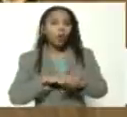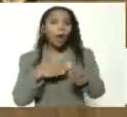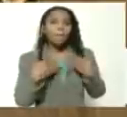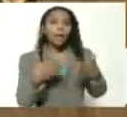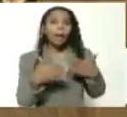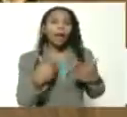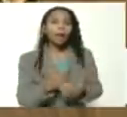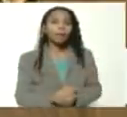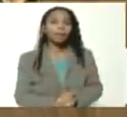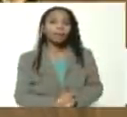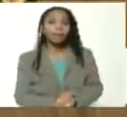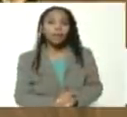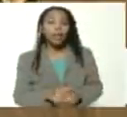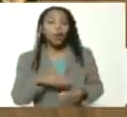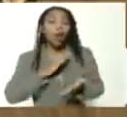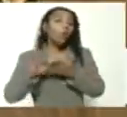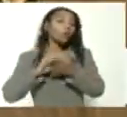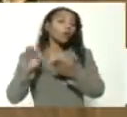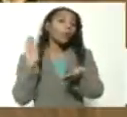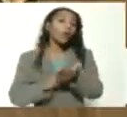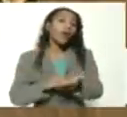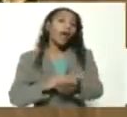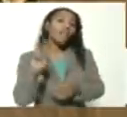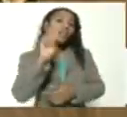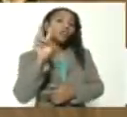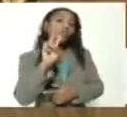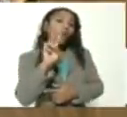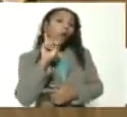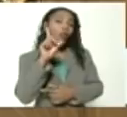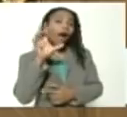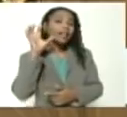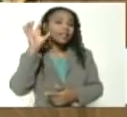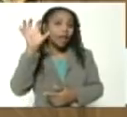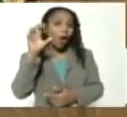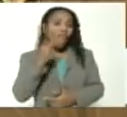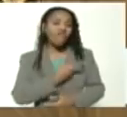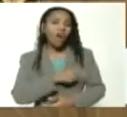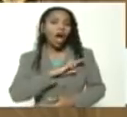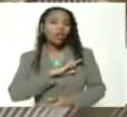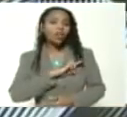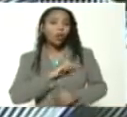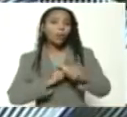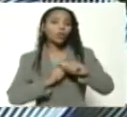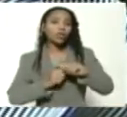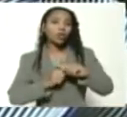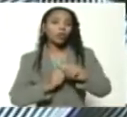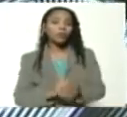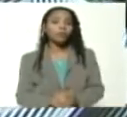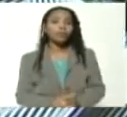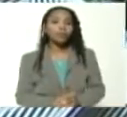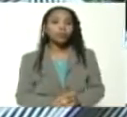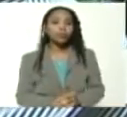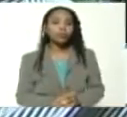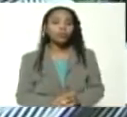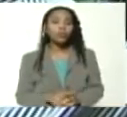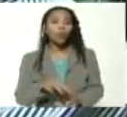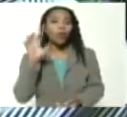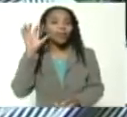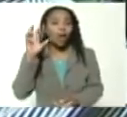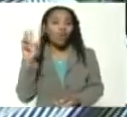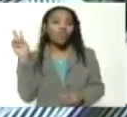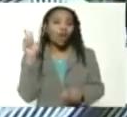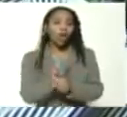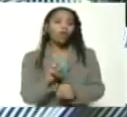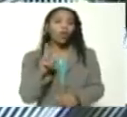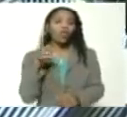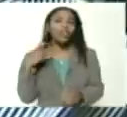excusa de colocar a Venezuela como un Estado falsamente, es un falso positivo, un Estado violador de los derechos